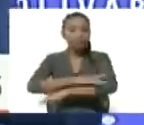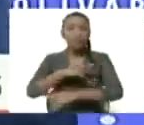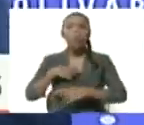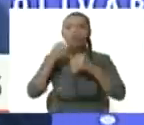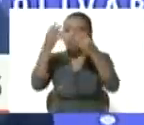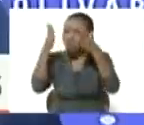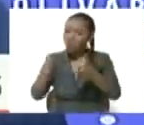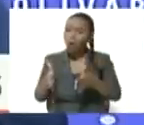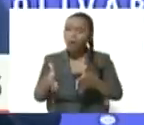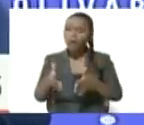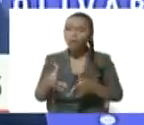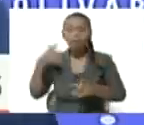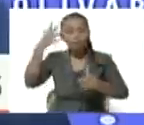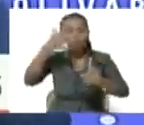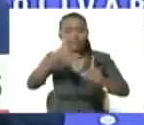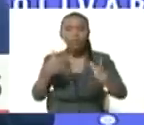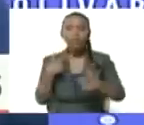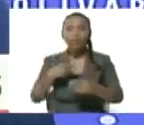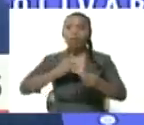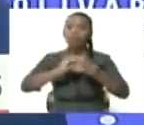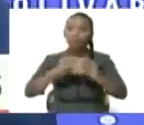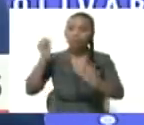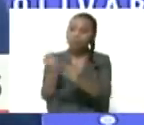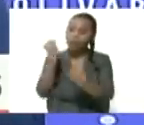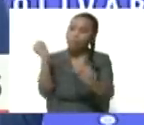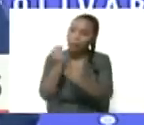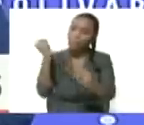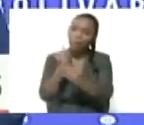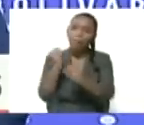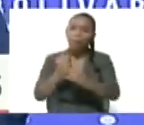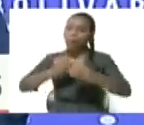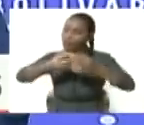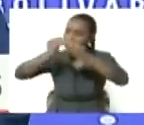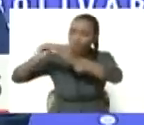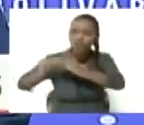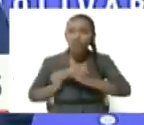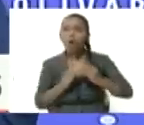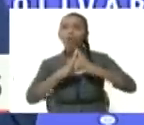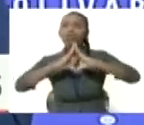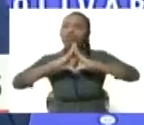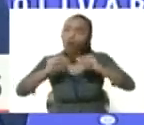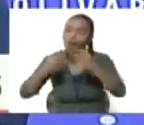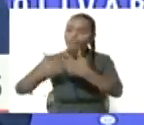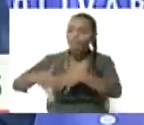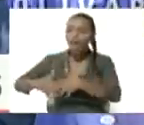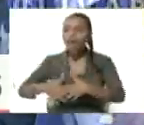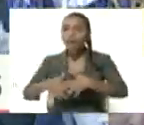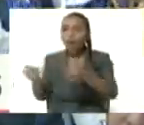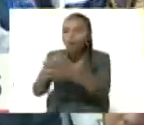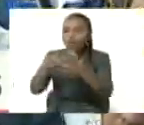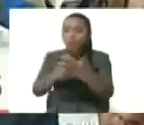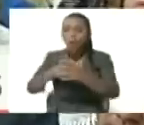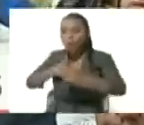buena gerencia y rácata, rácata, rácata, rácata, empieza a recuperarse todas las industrias, las unidades productivas.